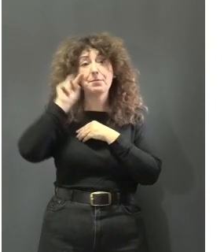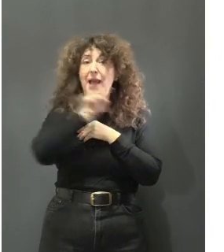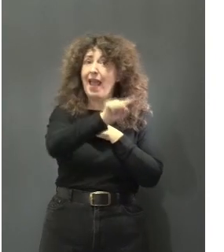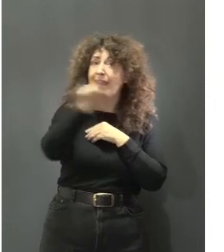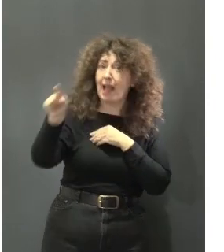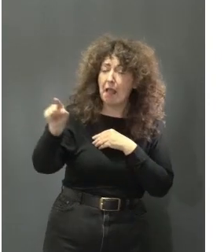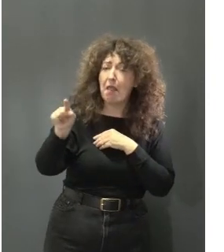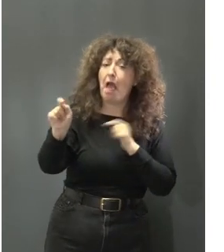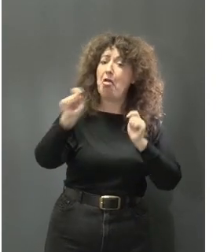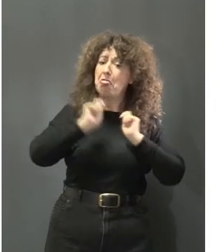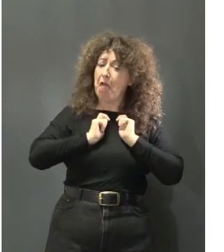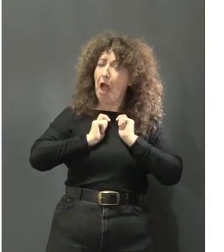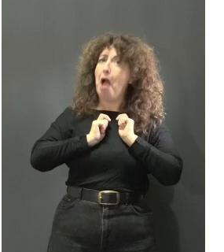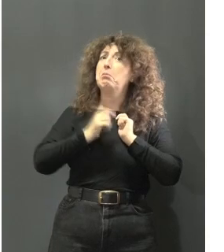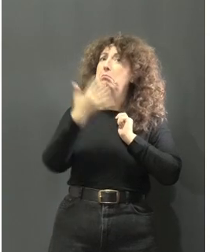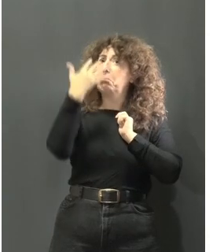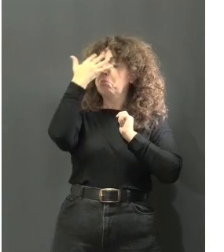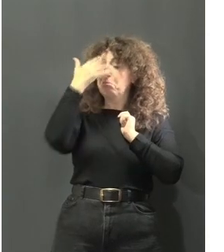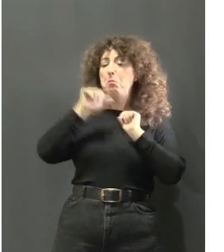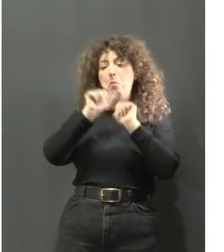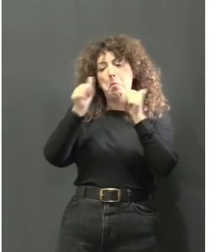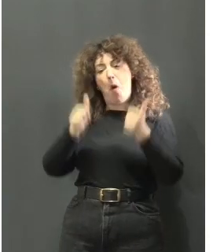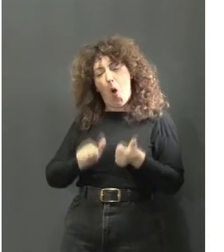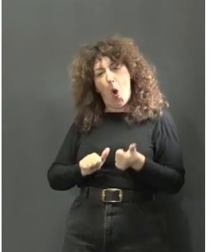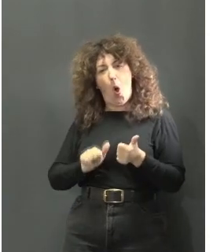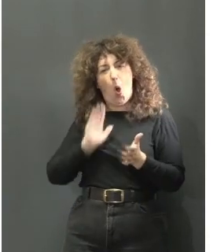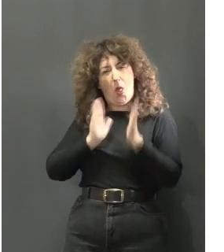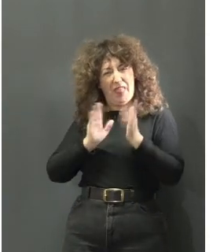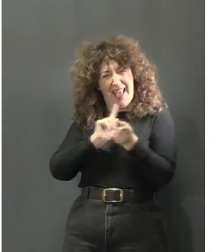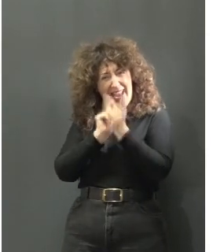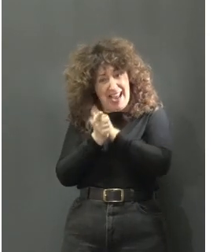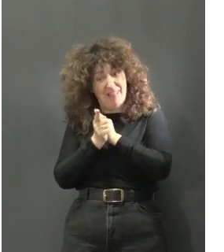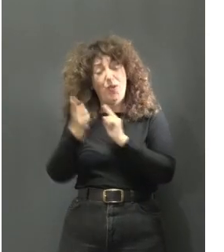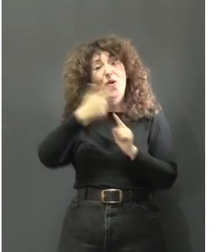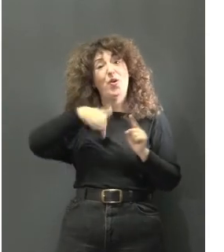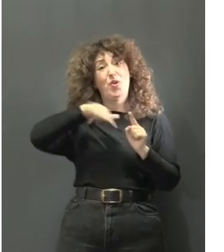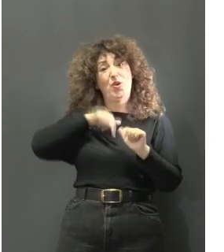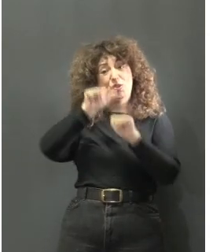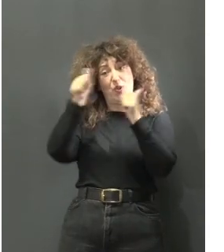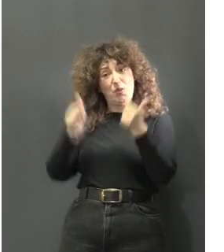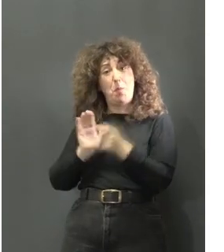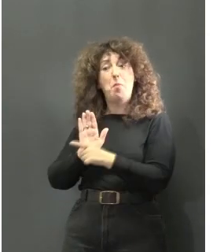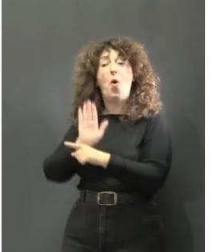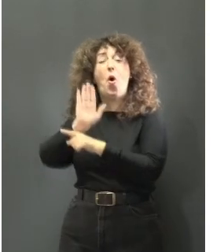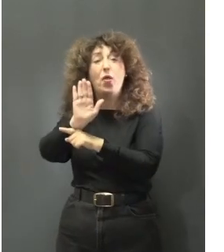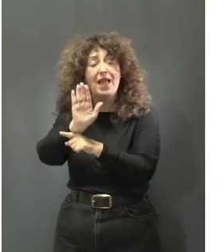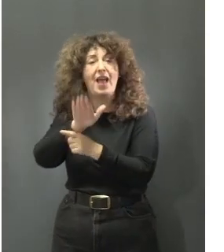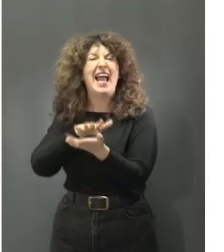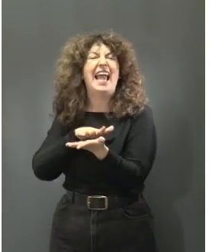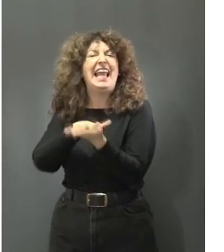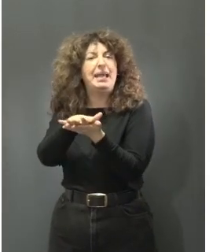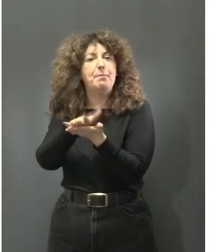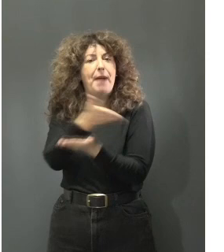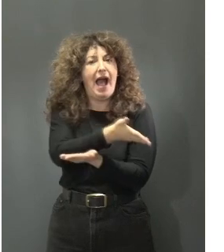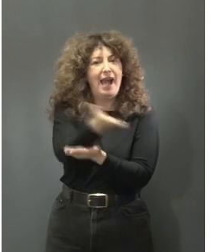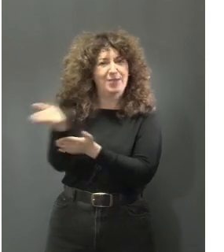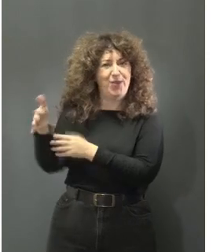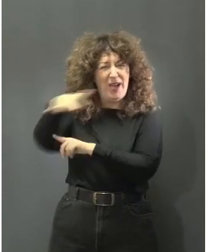modelando, nosotros podemos hacer este modelado y tener este impacto en el entorno